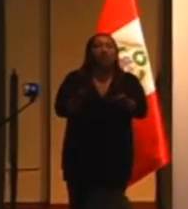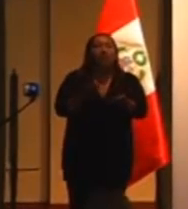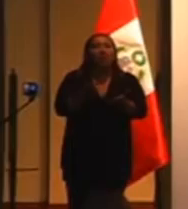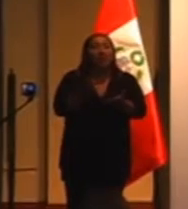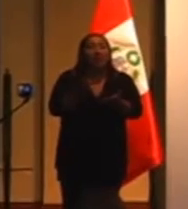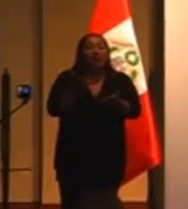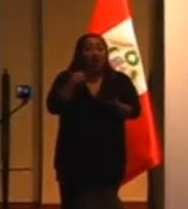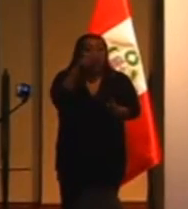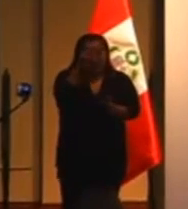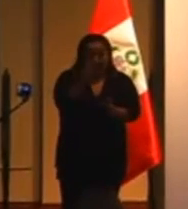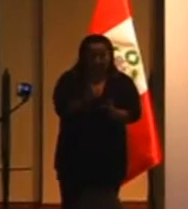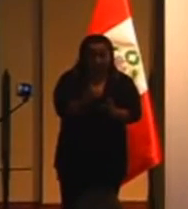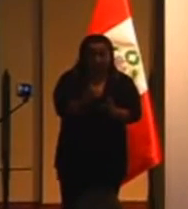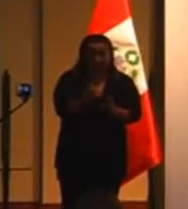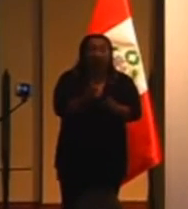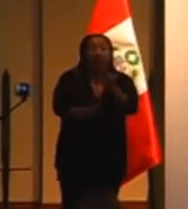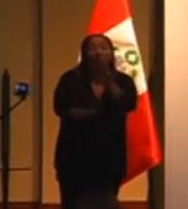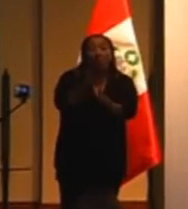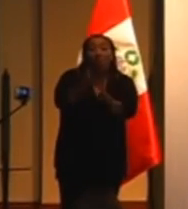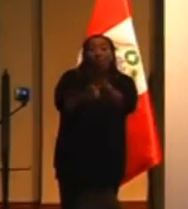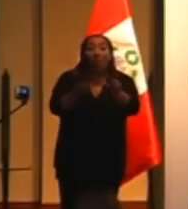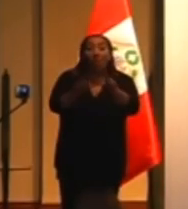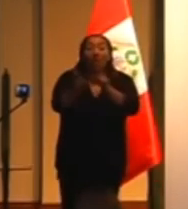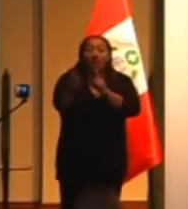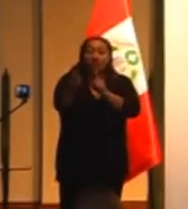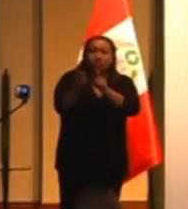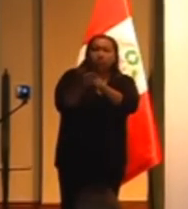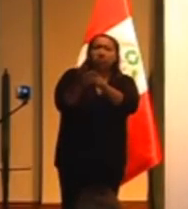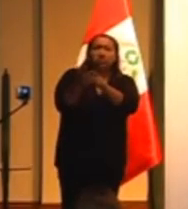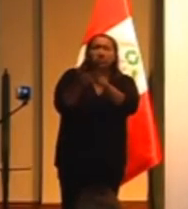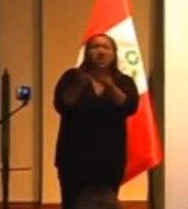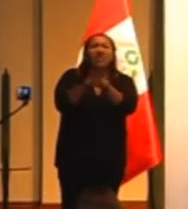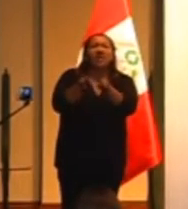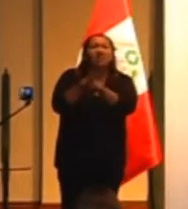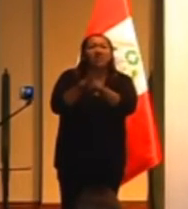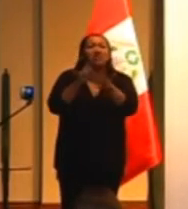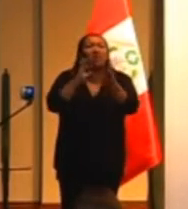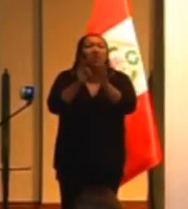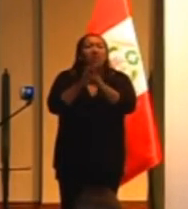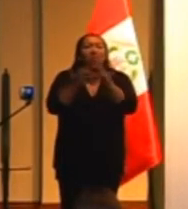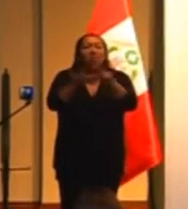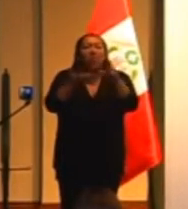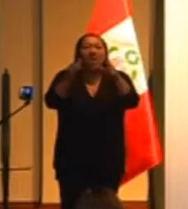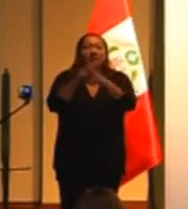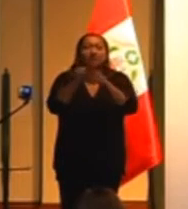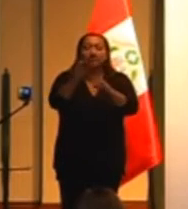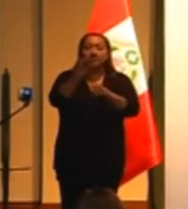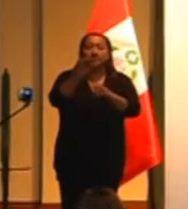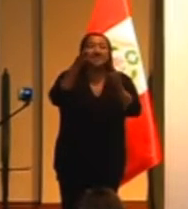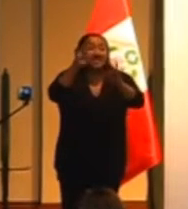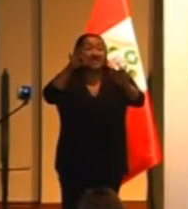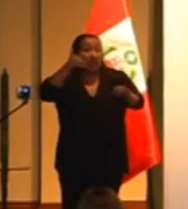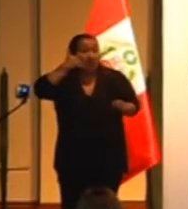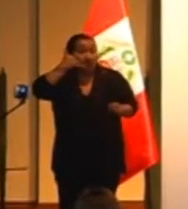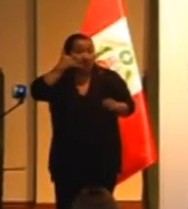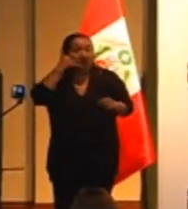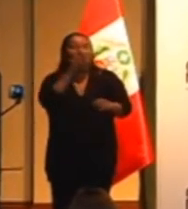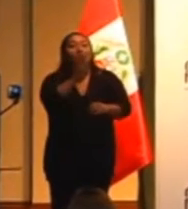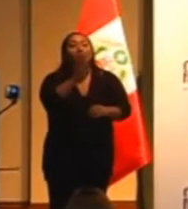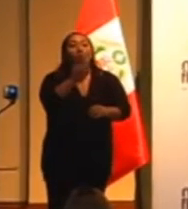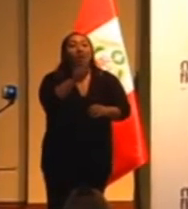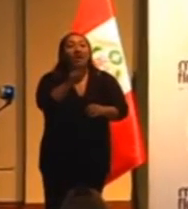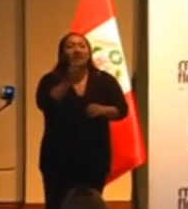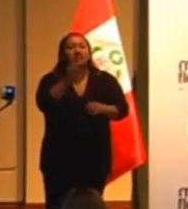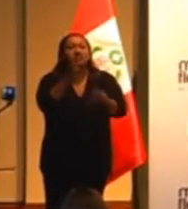de nuestras personas por algunos lugares, hay emisiones a las celdas de los celulares, entonces Waze va